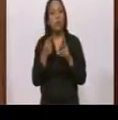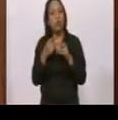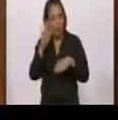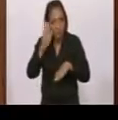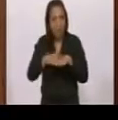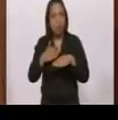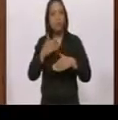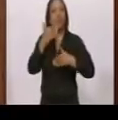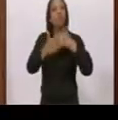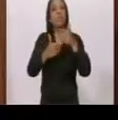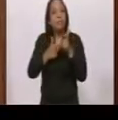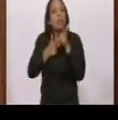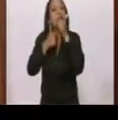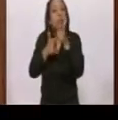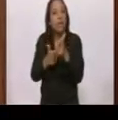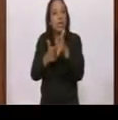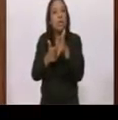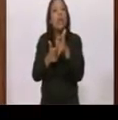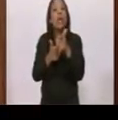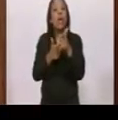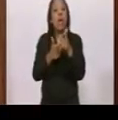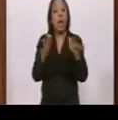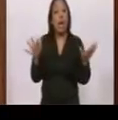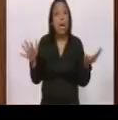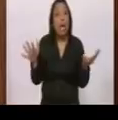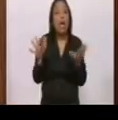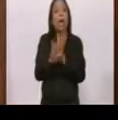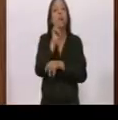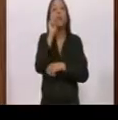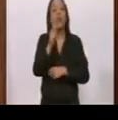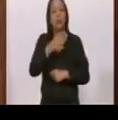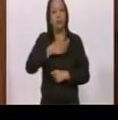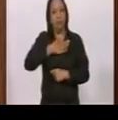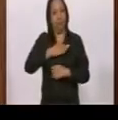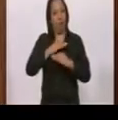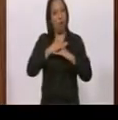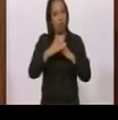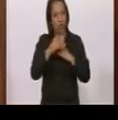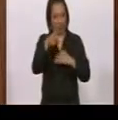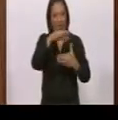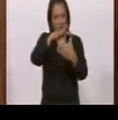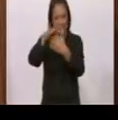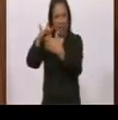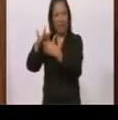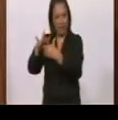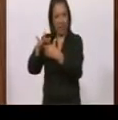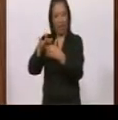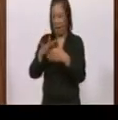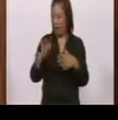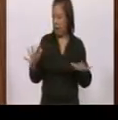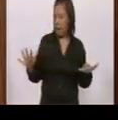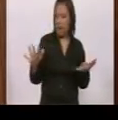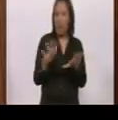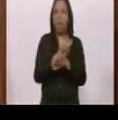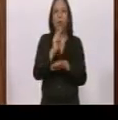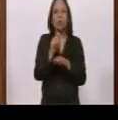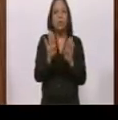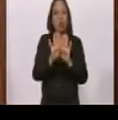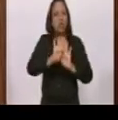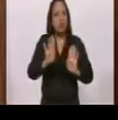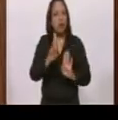paso: transformar una democracia esencialmente electoral en una democracia de